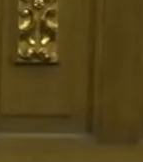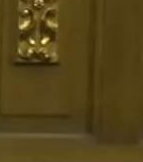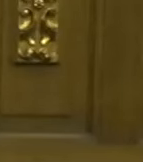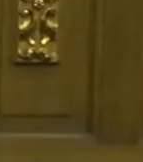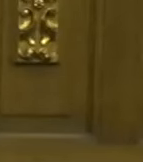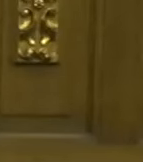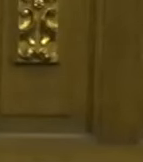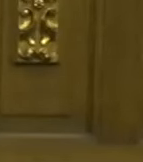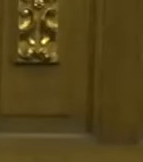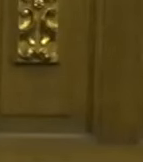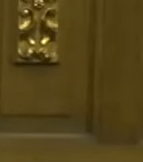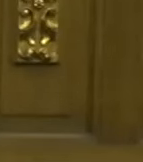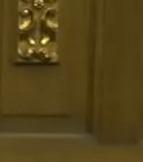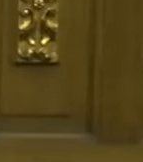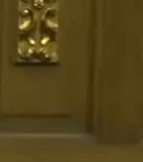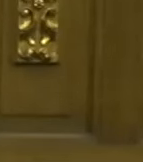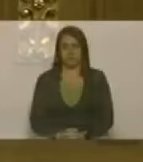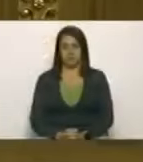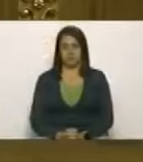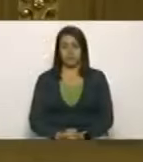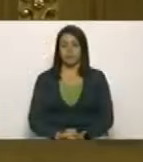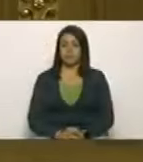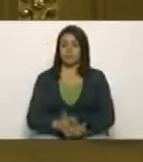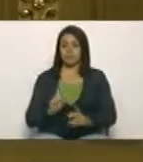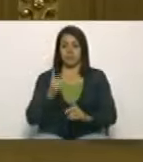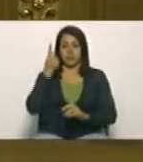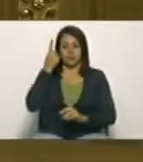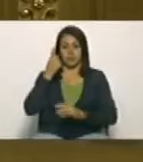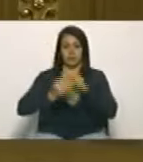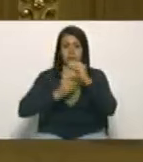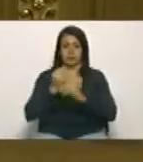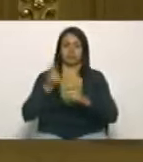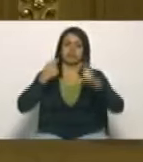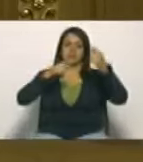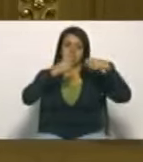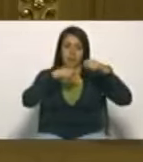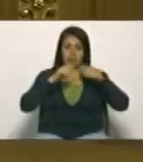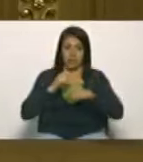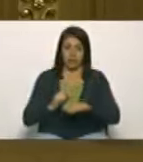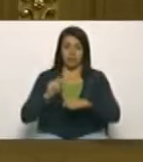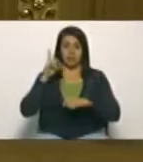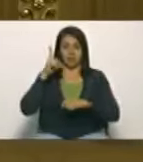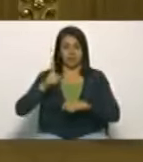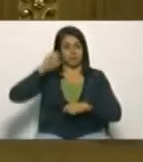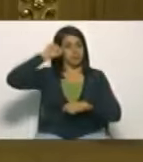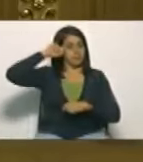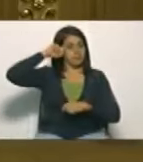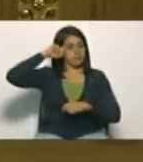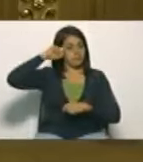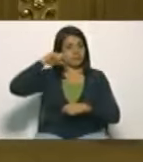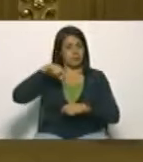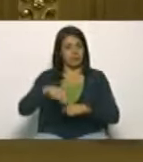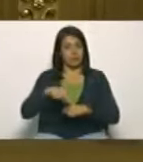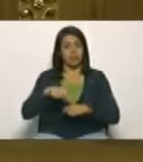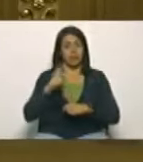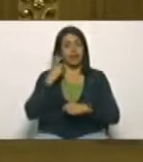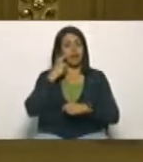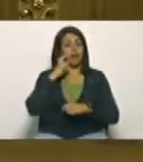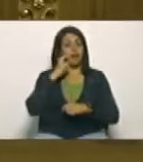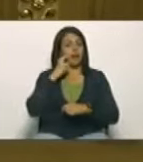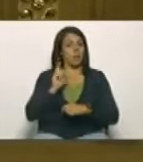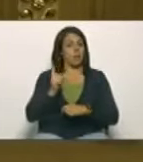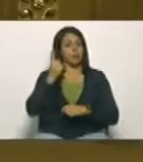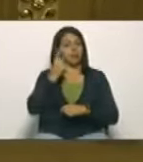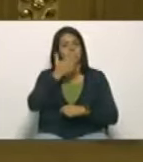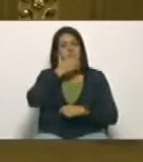rubro estratégico destinado principalmente para su exportación. Debemos recordar que es el cacao, el primer